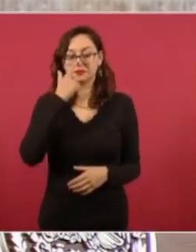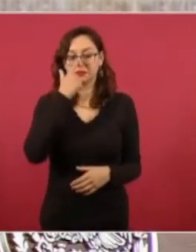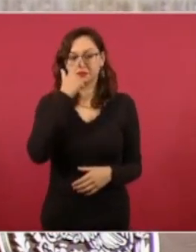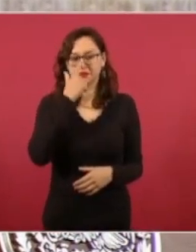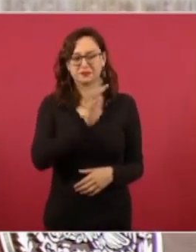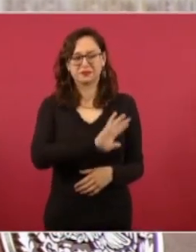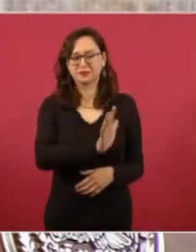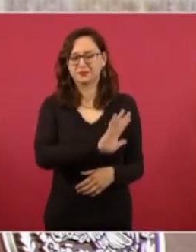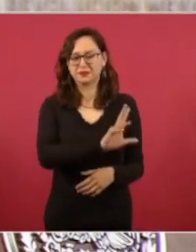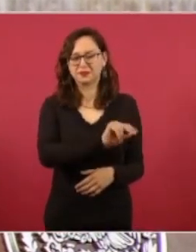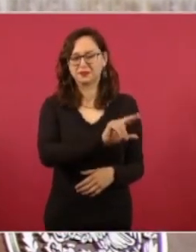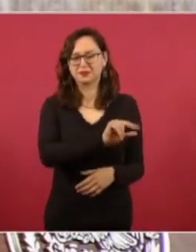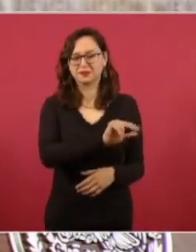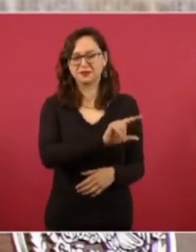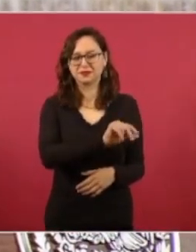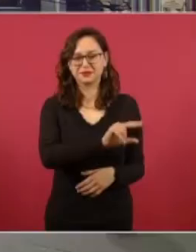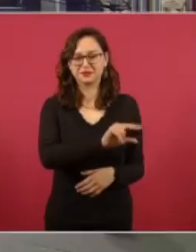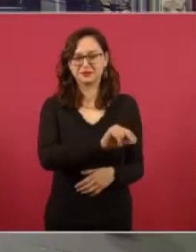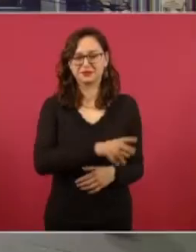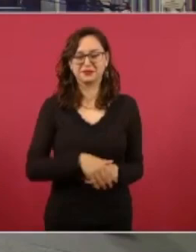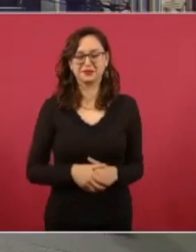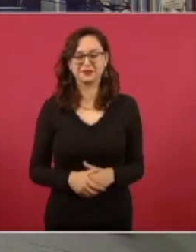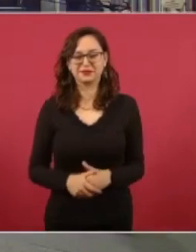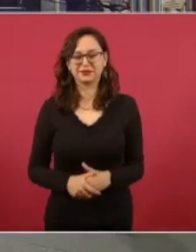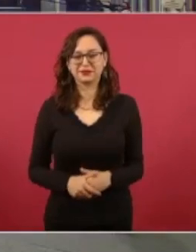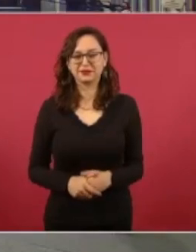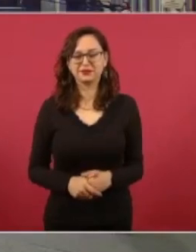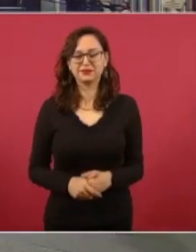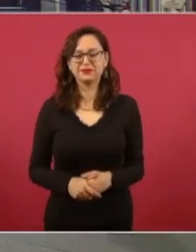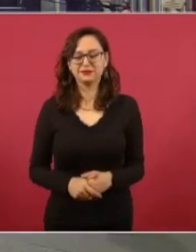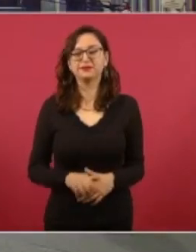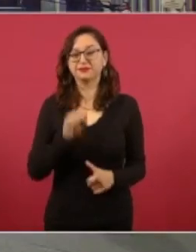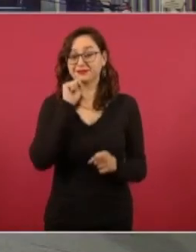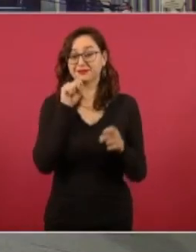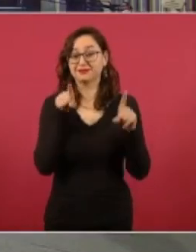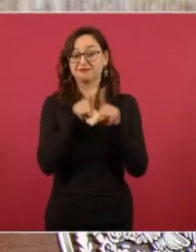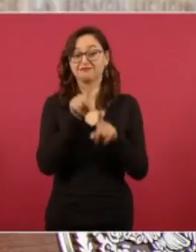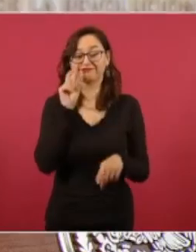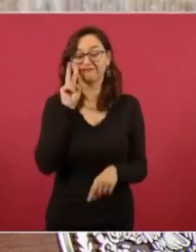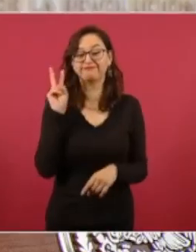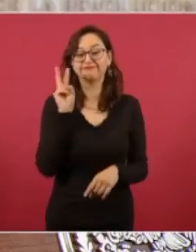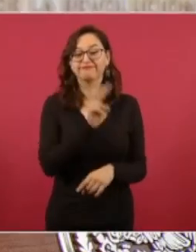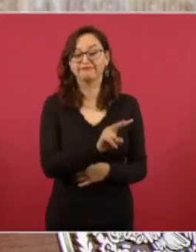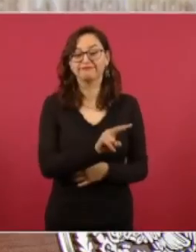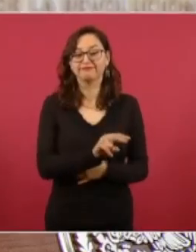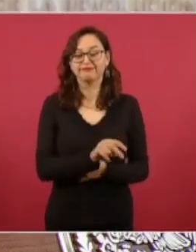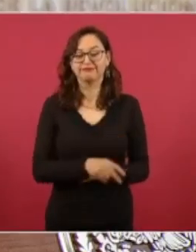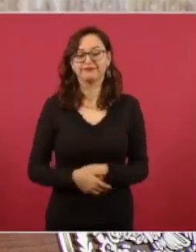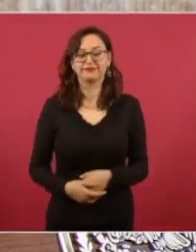No, esa es. Sí, entonces también la veo. A veces.